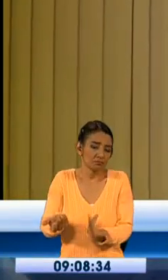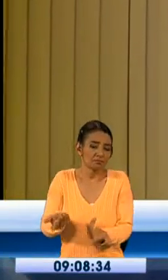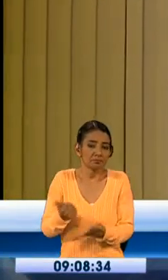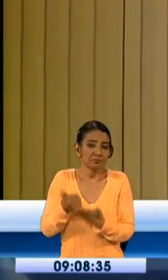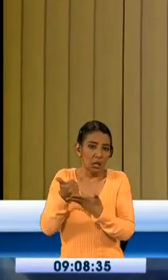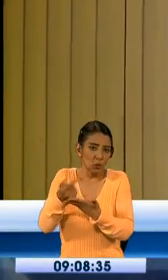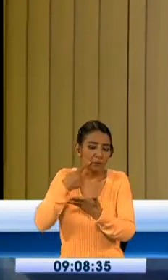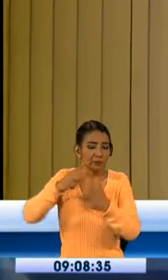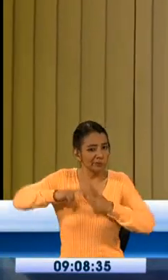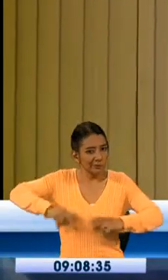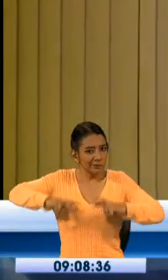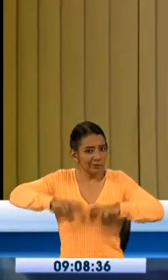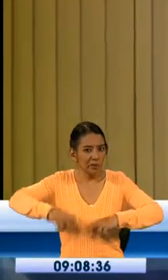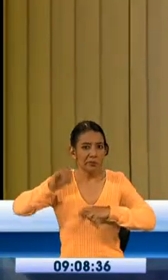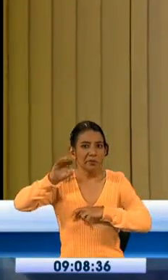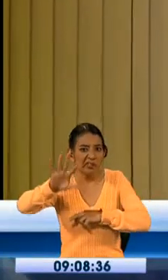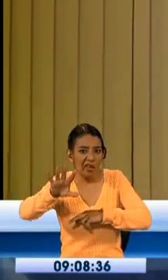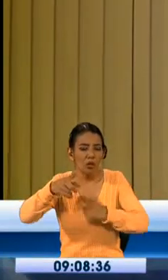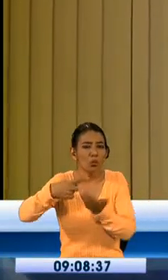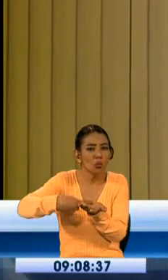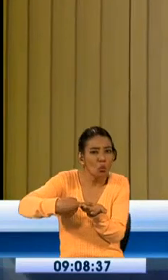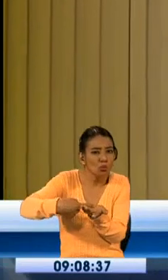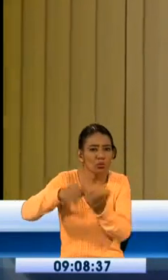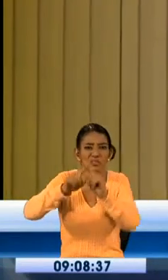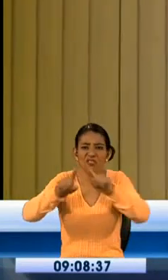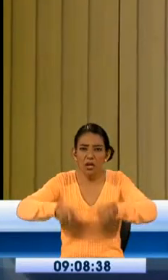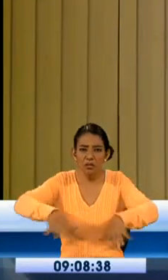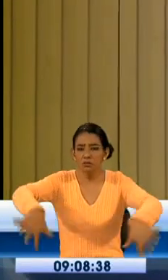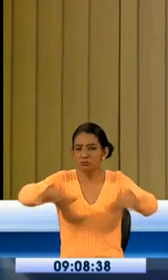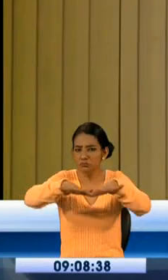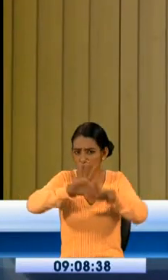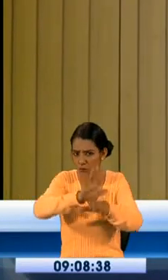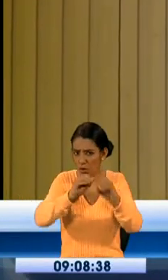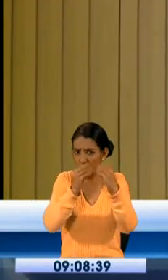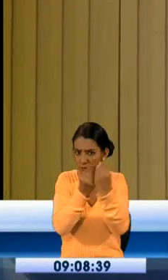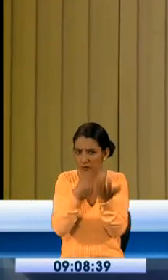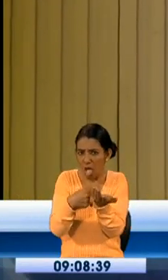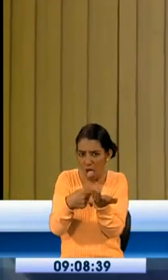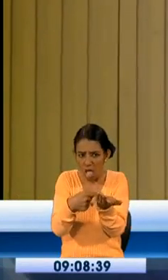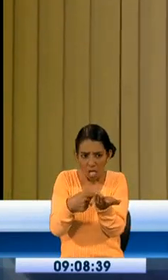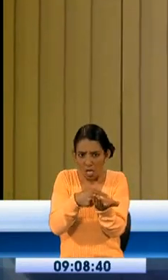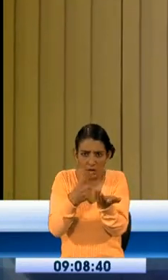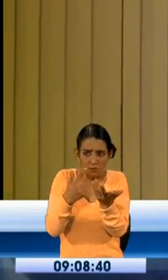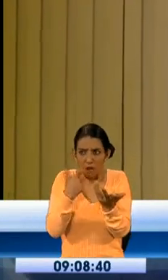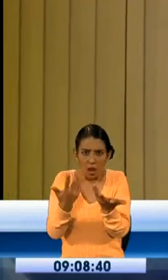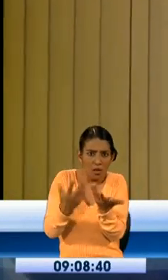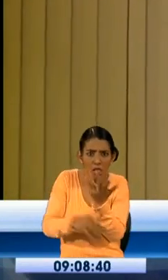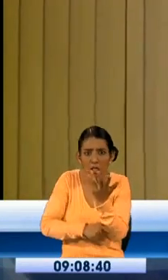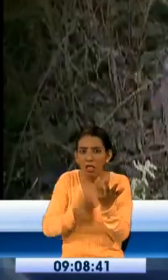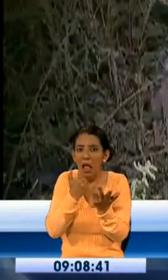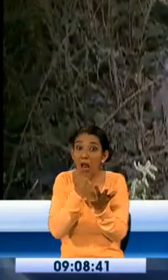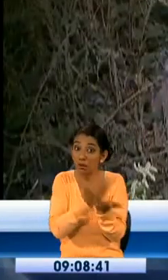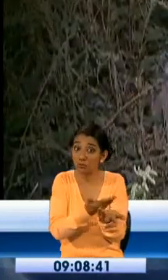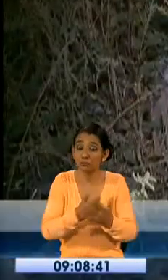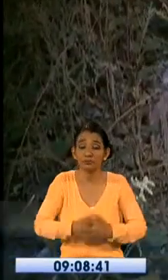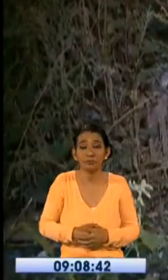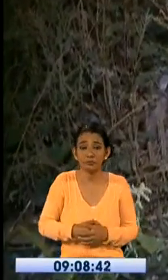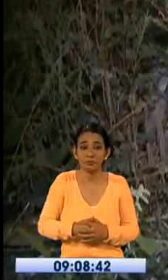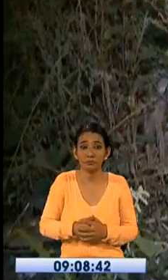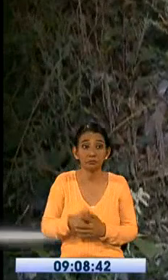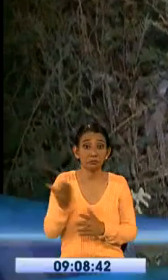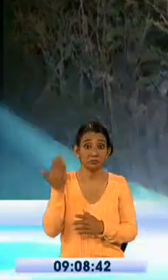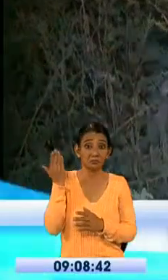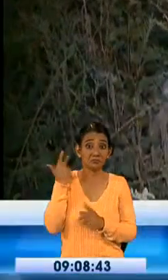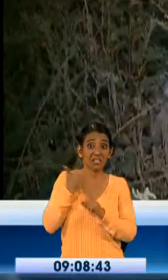para algunos videos, algunas reuniones netamente de estas organizaciones que se dedican a cometer este tipo de delitos. 3 meses de trabajo